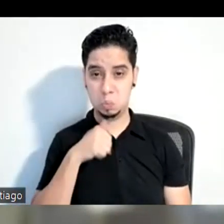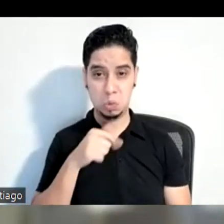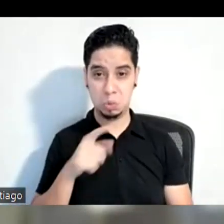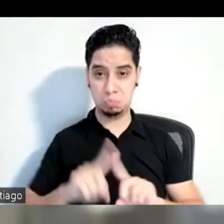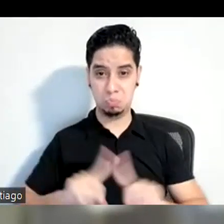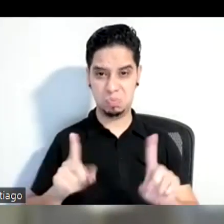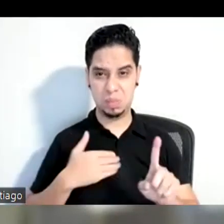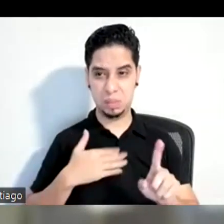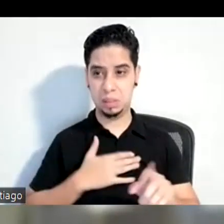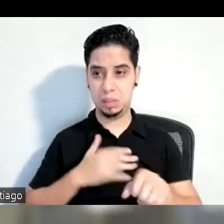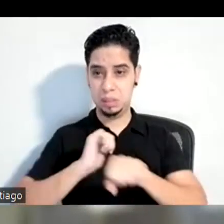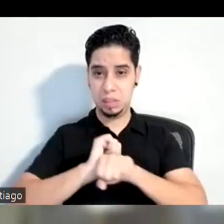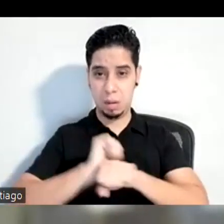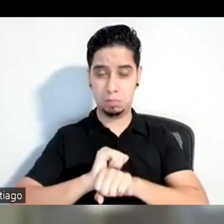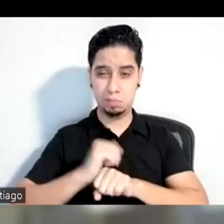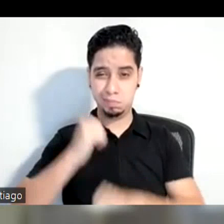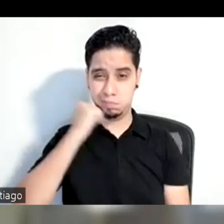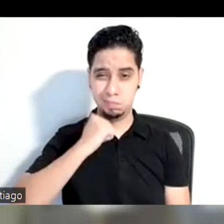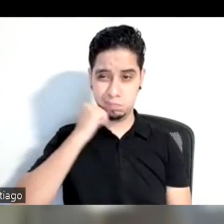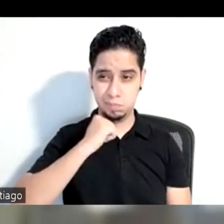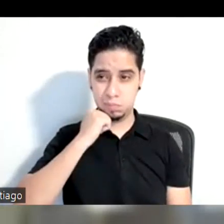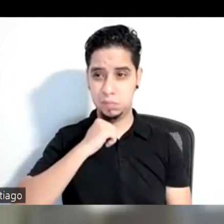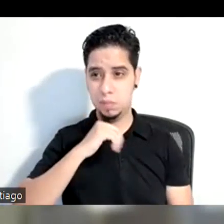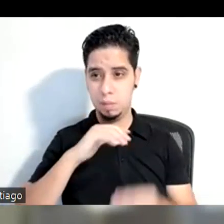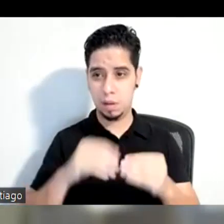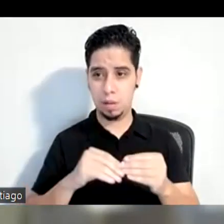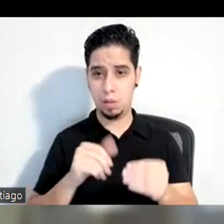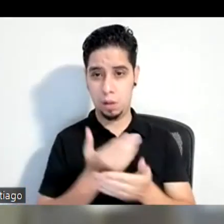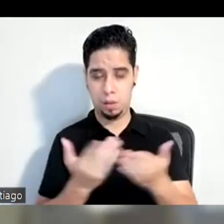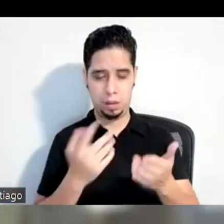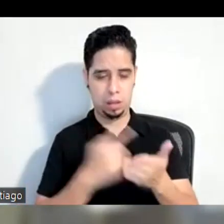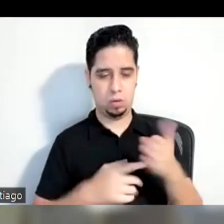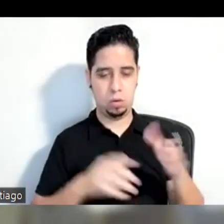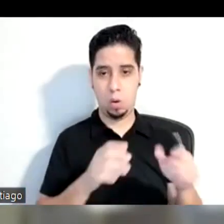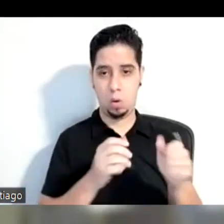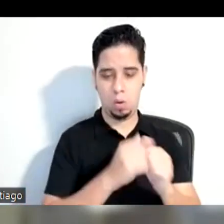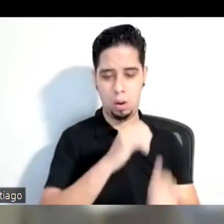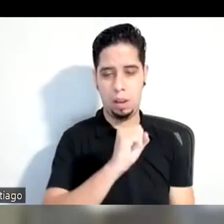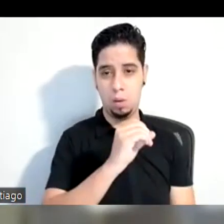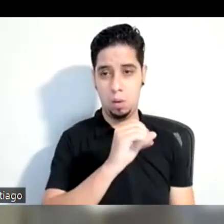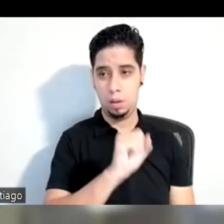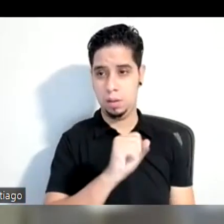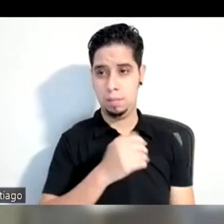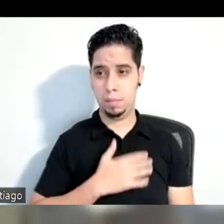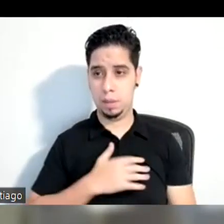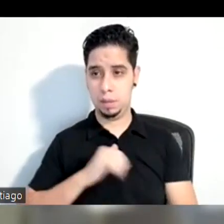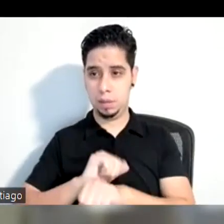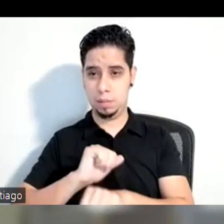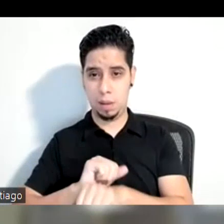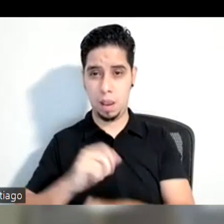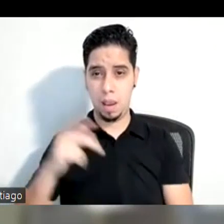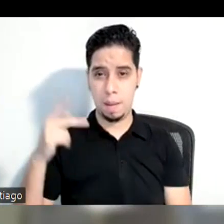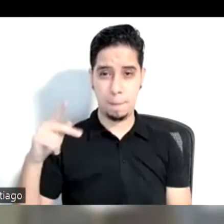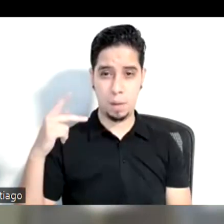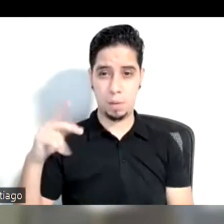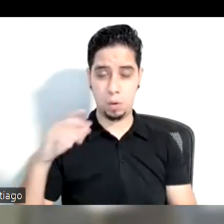regularmente, ¿verdad?, aparte del trabajo que yo hago con Servicio Orientado al Sordo, mi trabajo con la compañía Purple